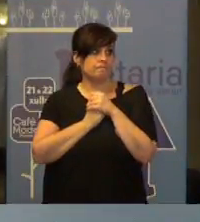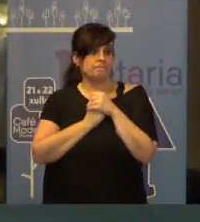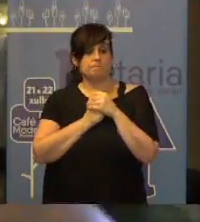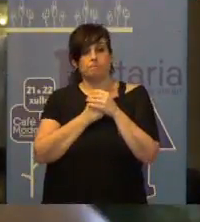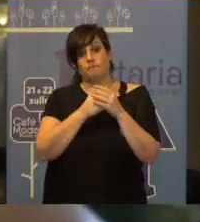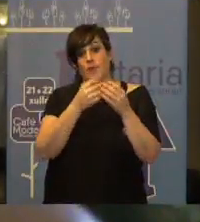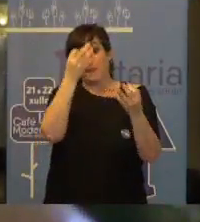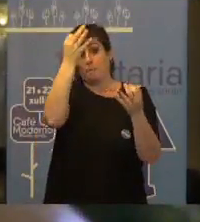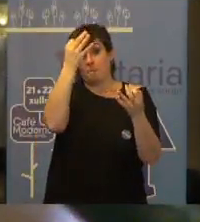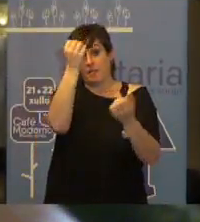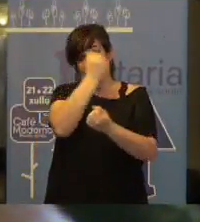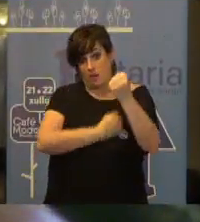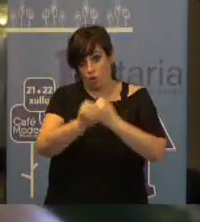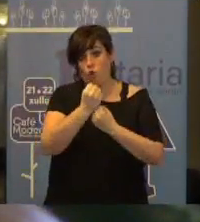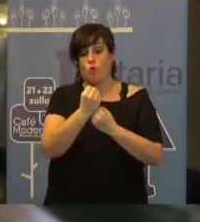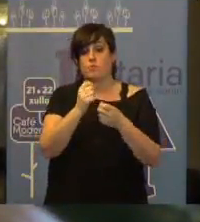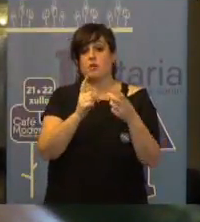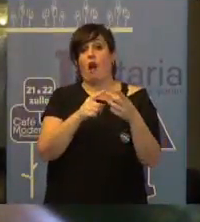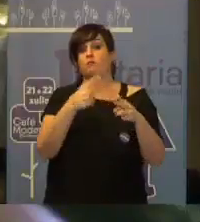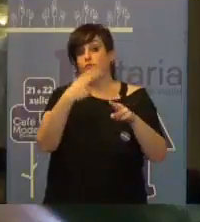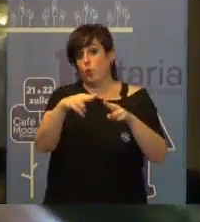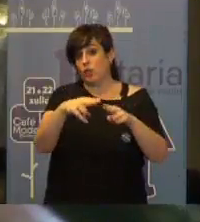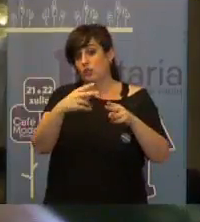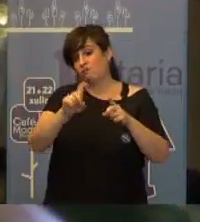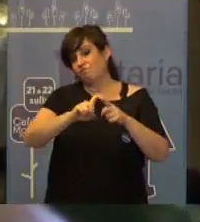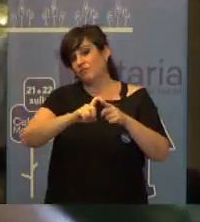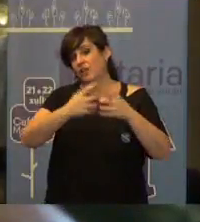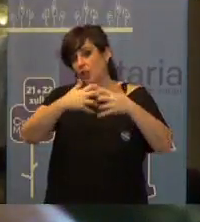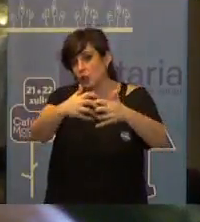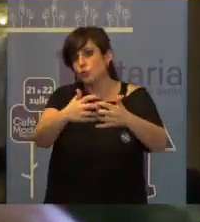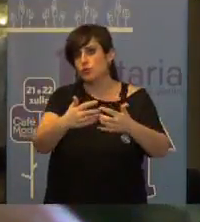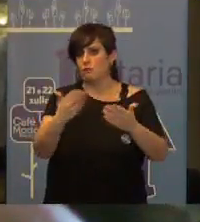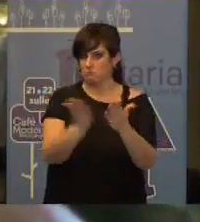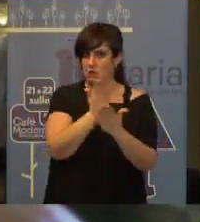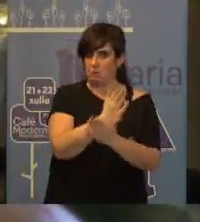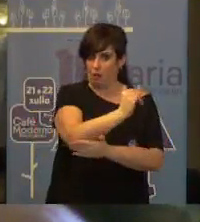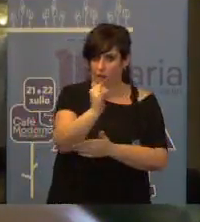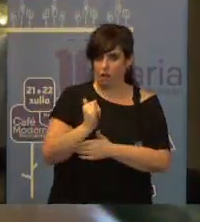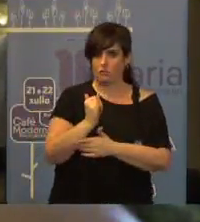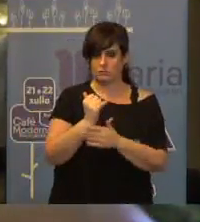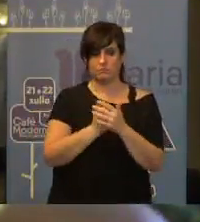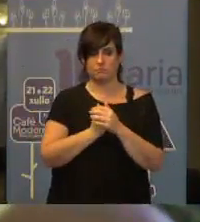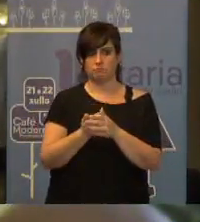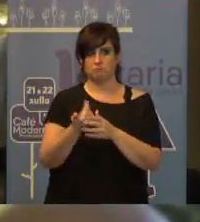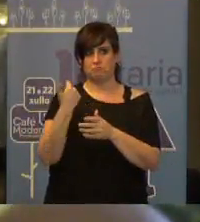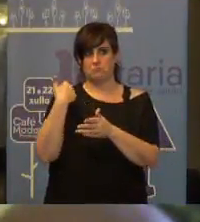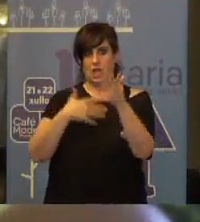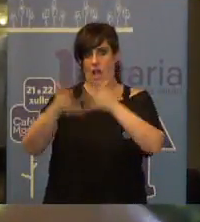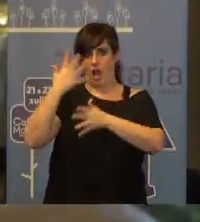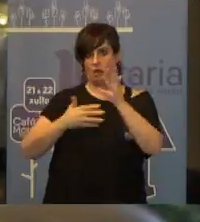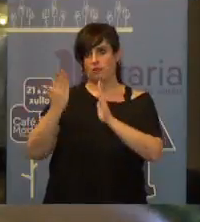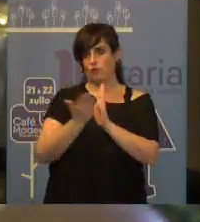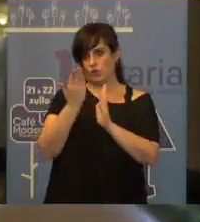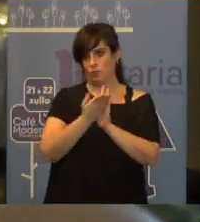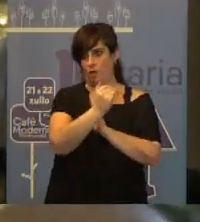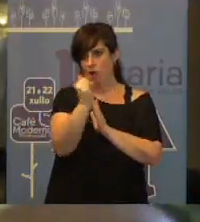económicas, unha política industrial, hai libros sobre o particular, hai anos, Albino Prada